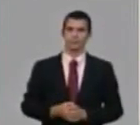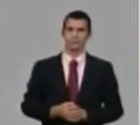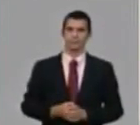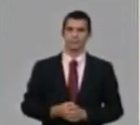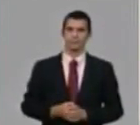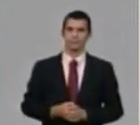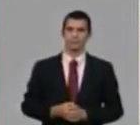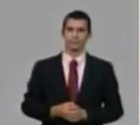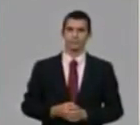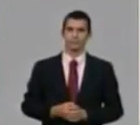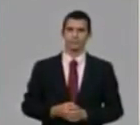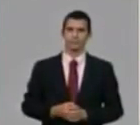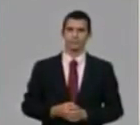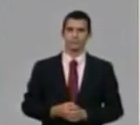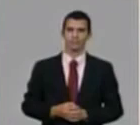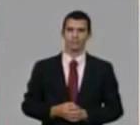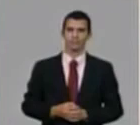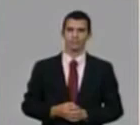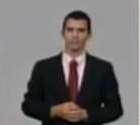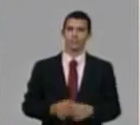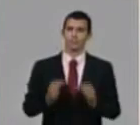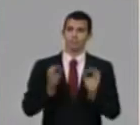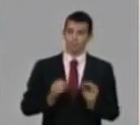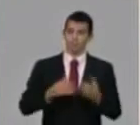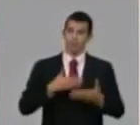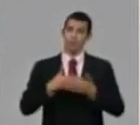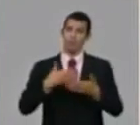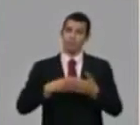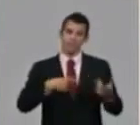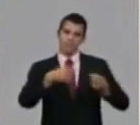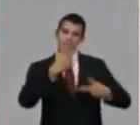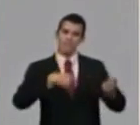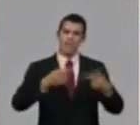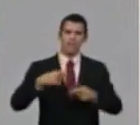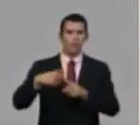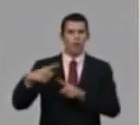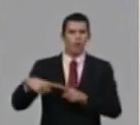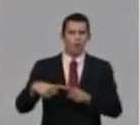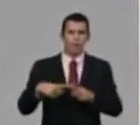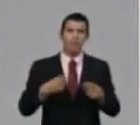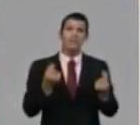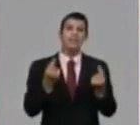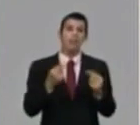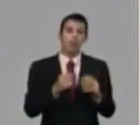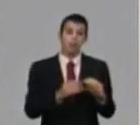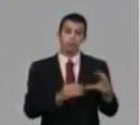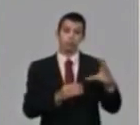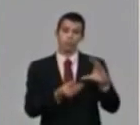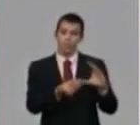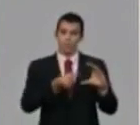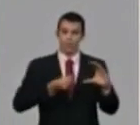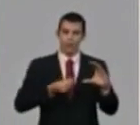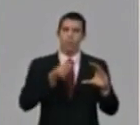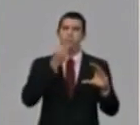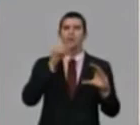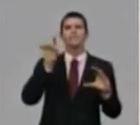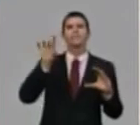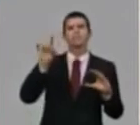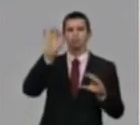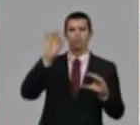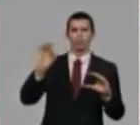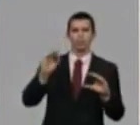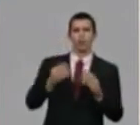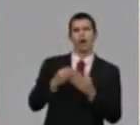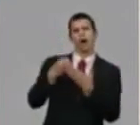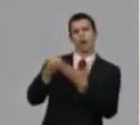incurran esas entidades que son prestadoras del servicio. Y con eso estamos siendo muy celosos, rigurosos, y también nuestros equipos de finanzas y precios